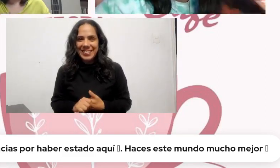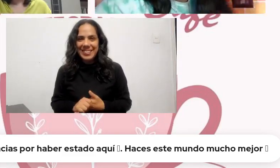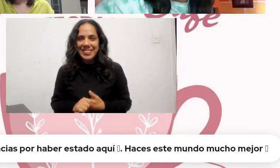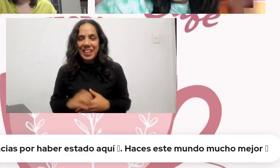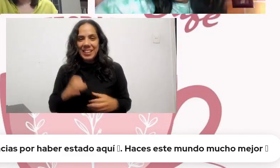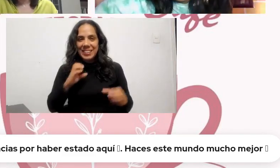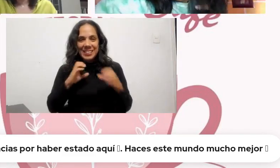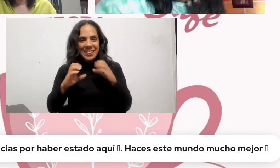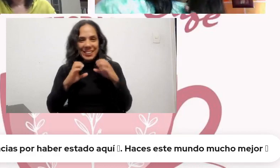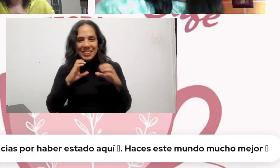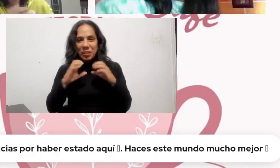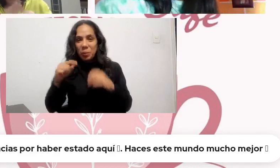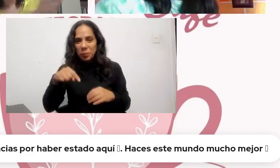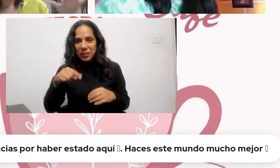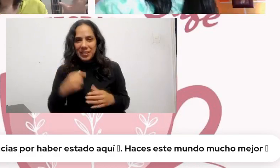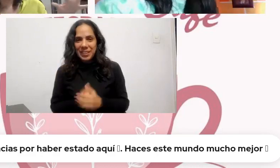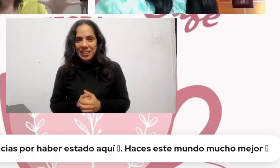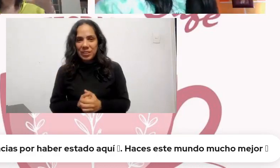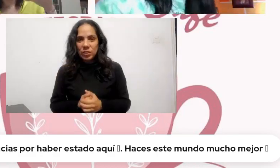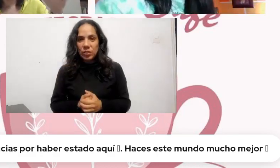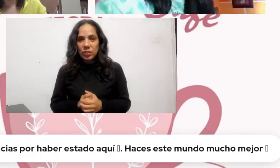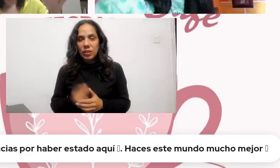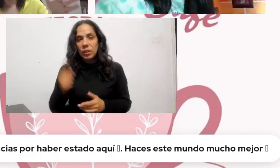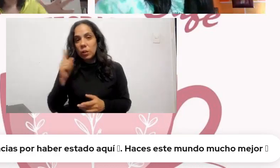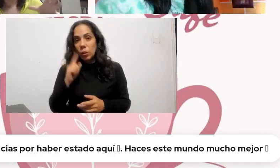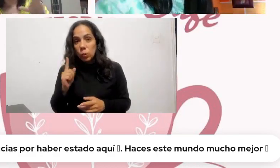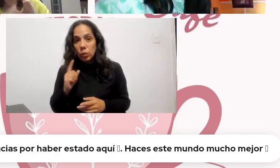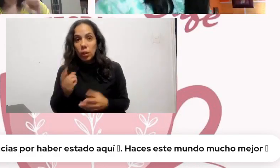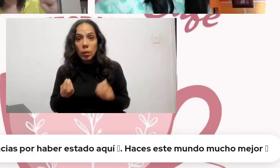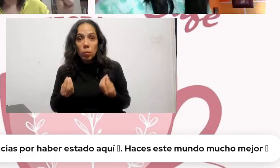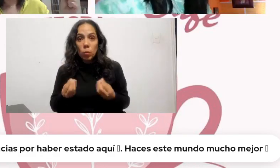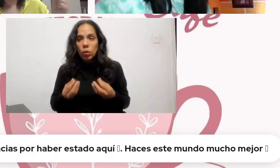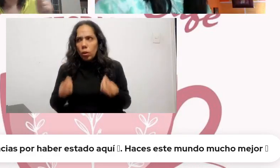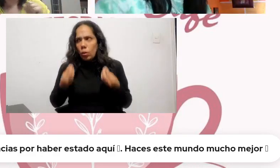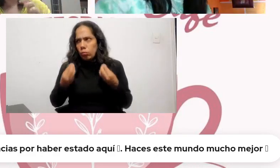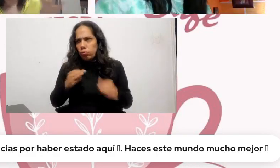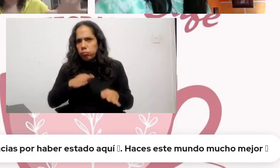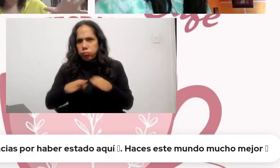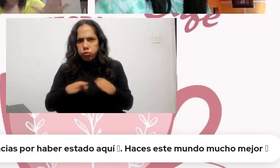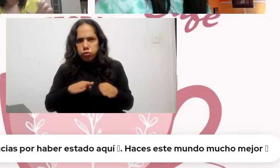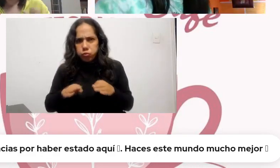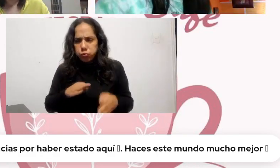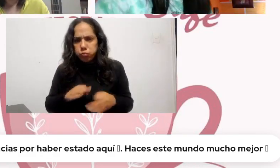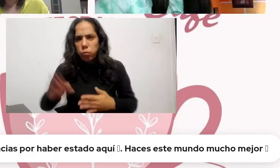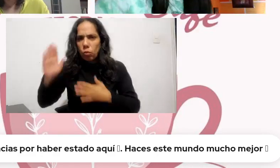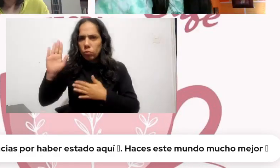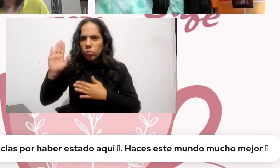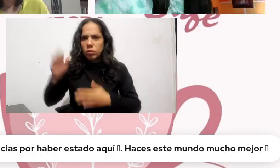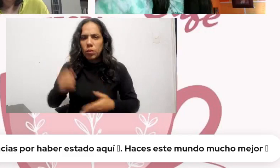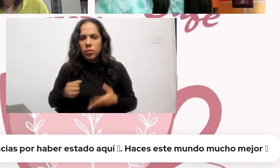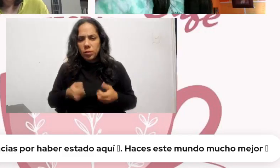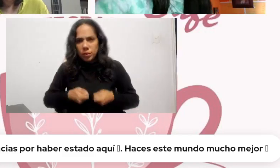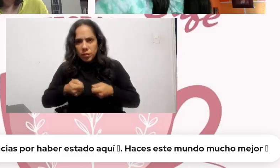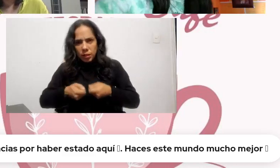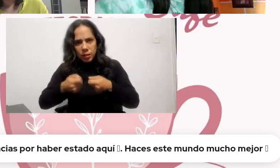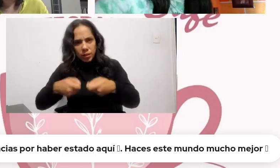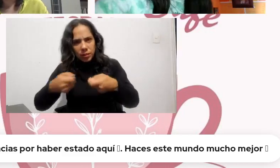comunicación y bueno, también una mujer extraordinariamente trabajadora, comprometida y se ve que todo el tiempo están de arriba para